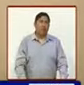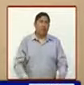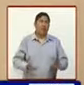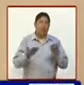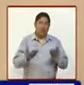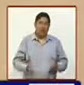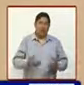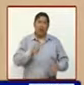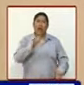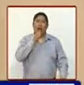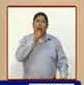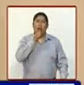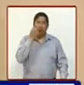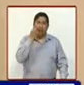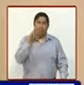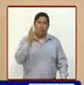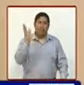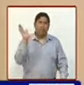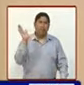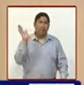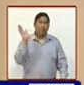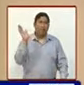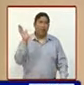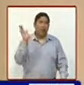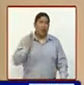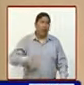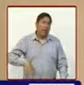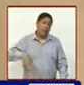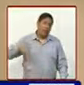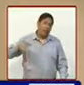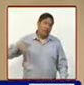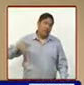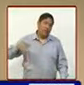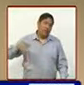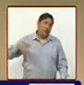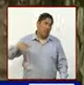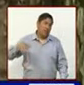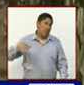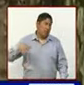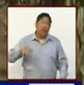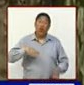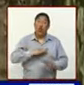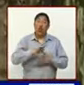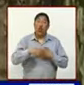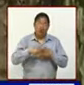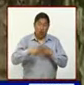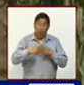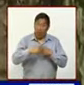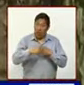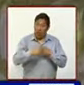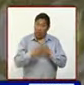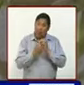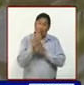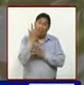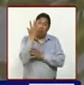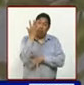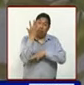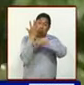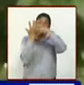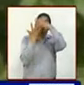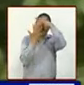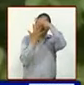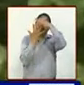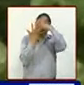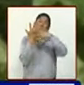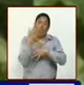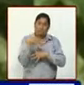estaba aquí el agua. ¿Cómo ha quedado su sembradín? Totalmente arruinado la Aban porque estaba en florecimiento. Eso yo creo que ya no va a